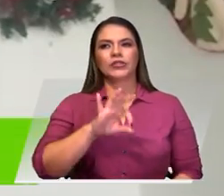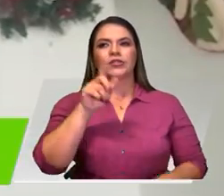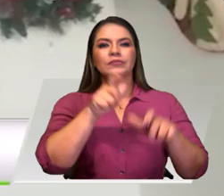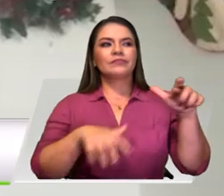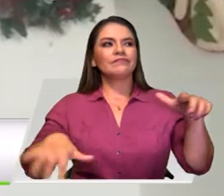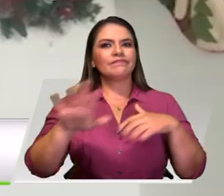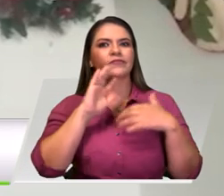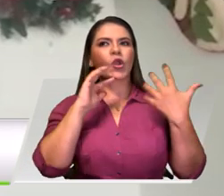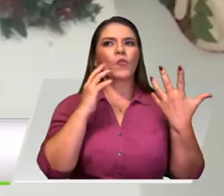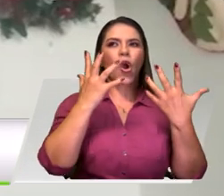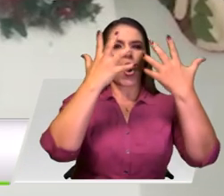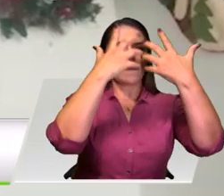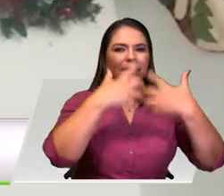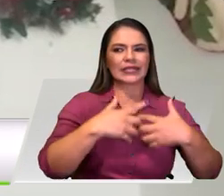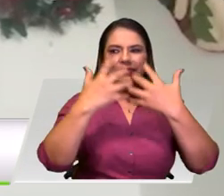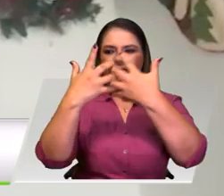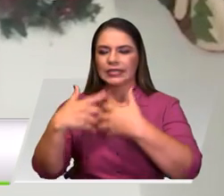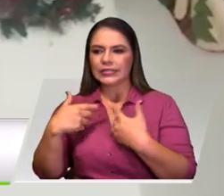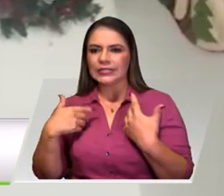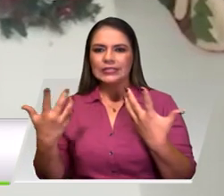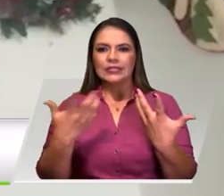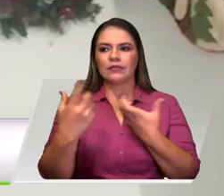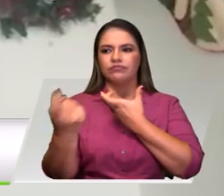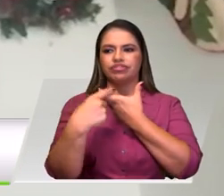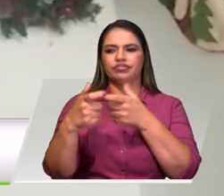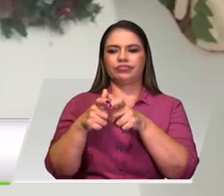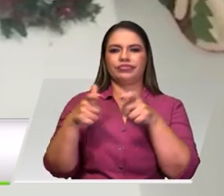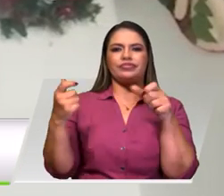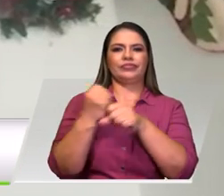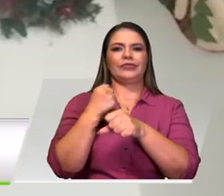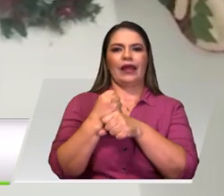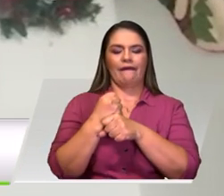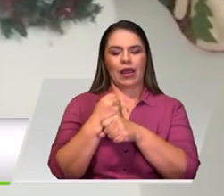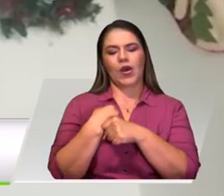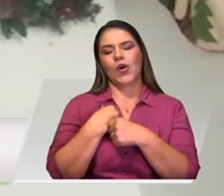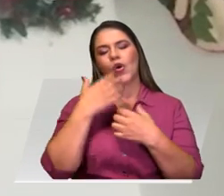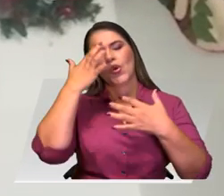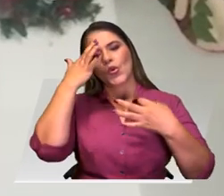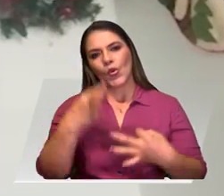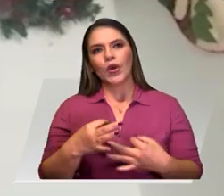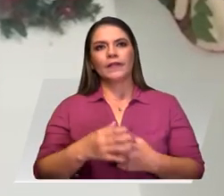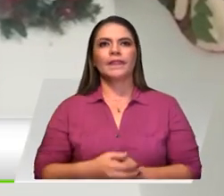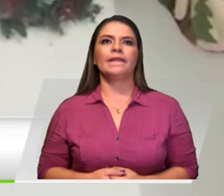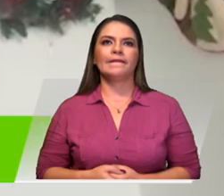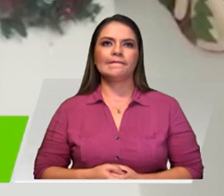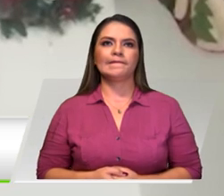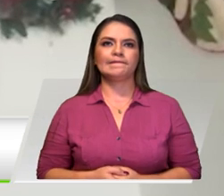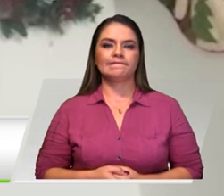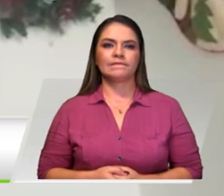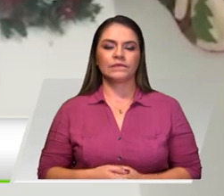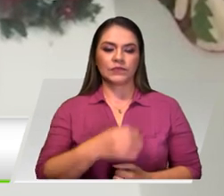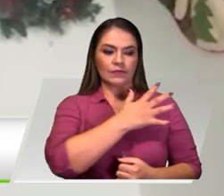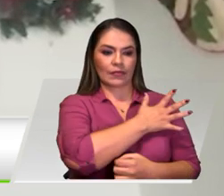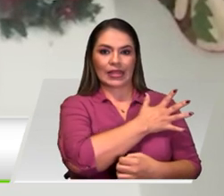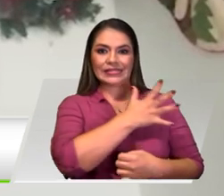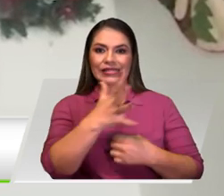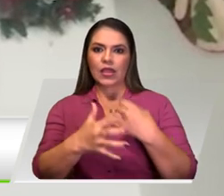para lograr la mega tienen incremento en sus niveles de empleo, generando pues a lo largo de estos